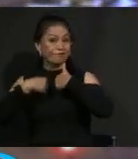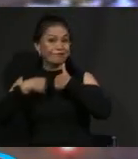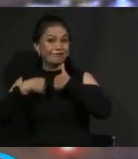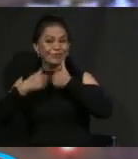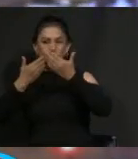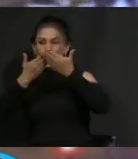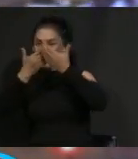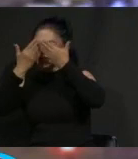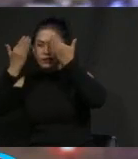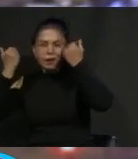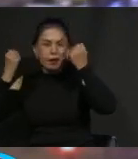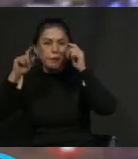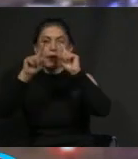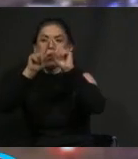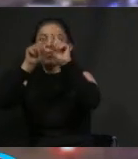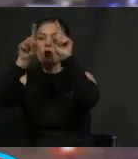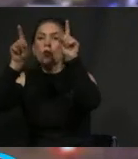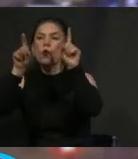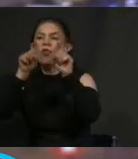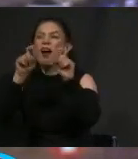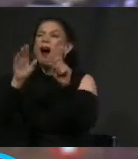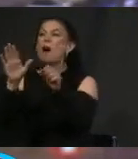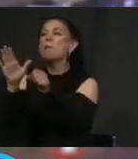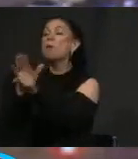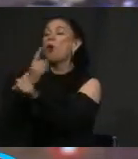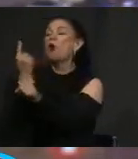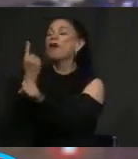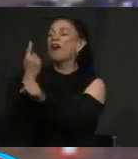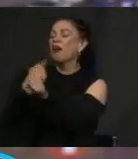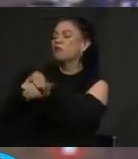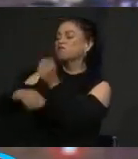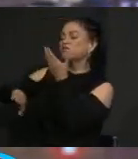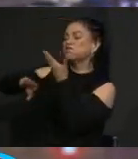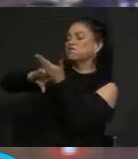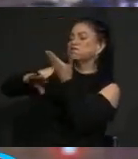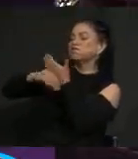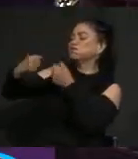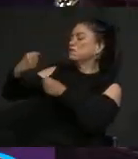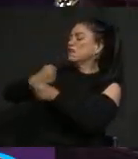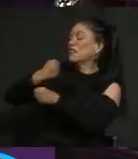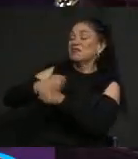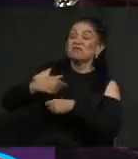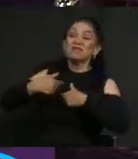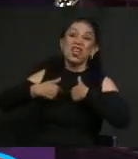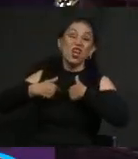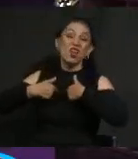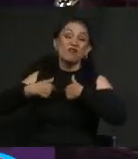ya ya ya pasó Bueno pues